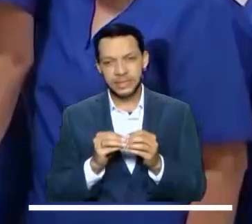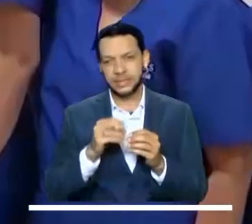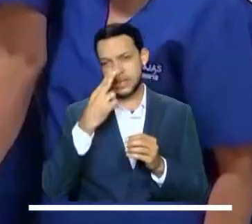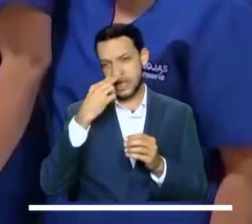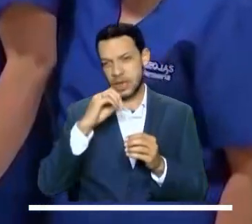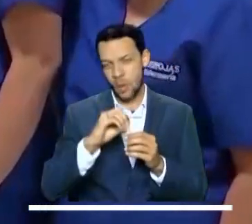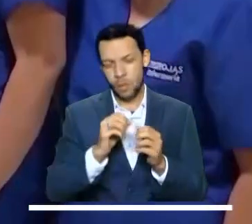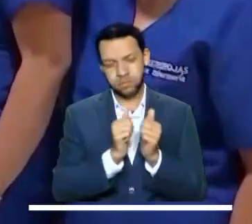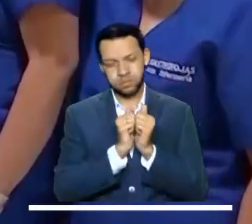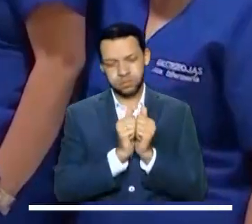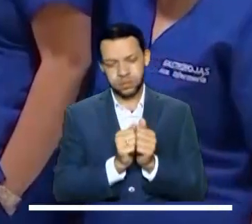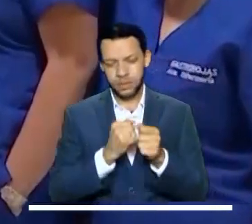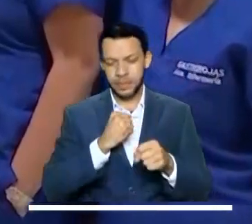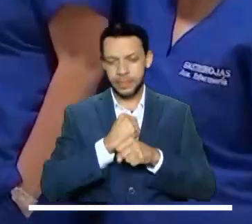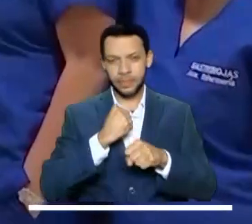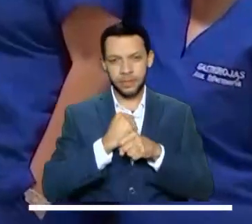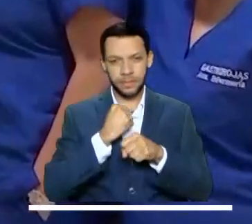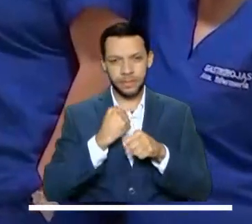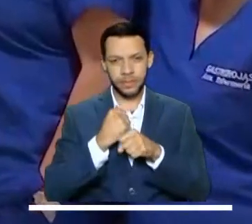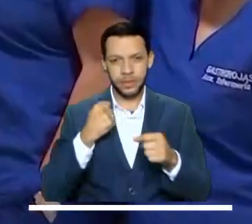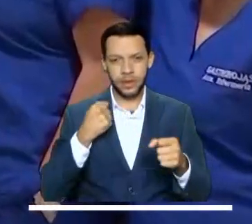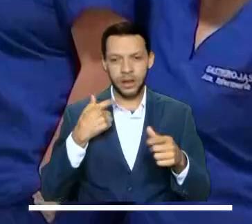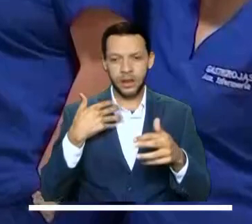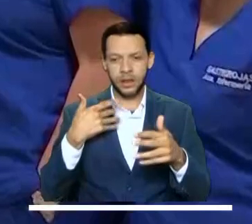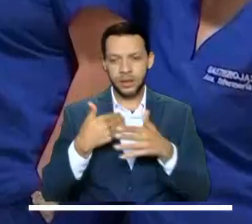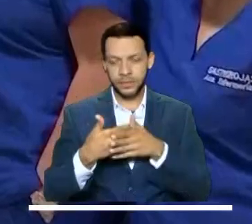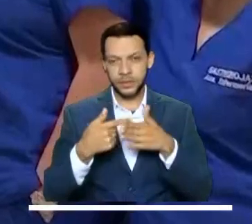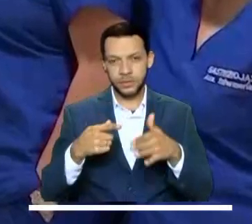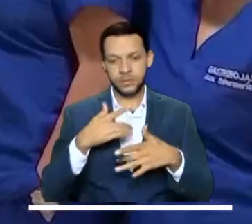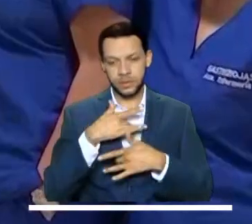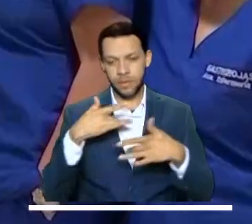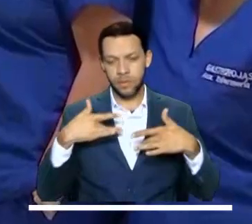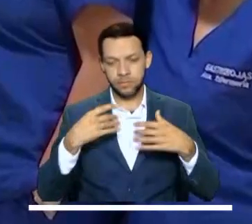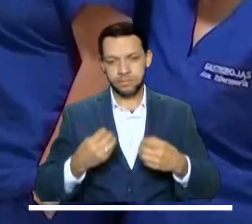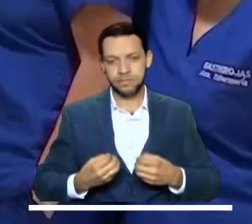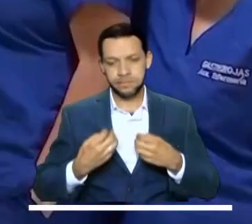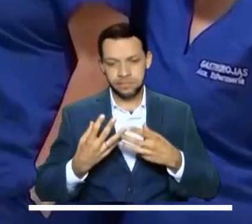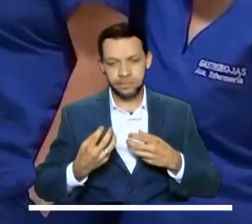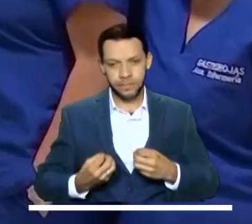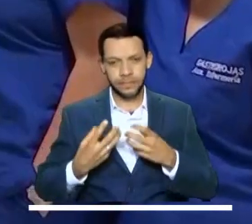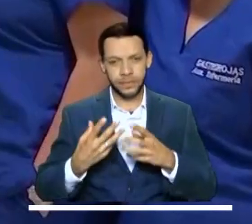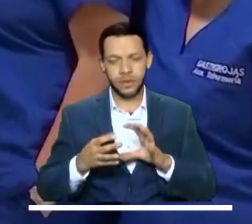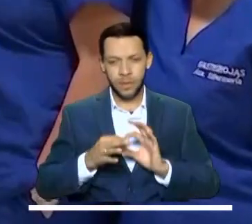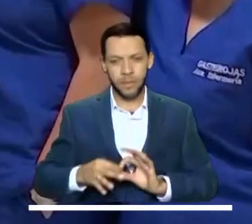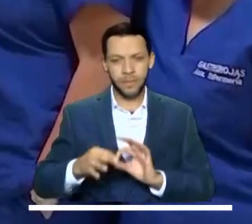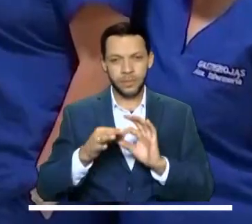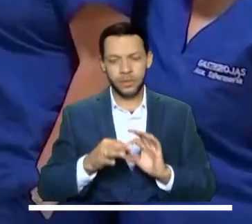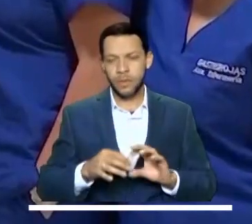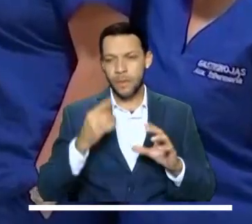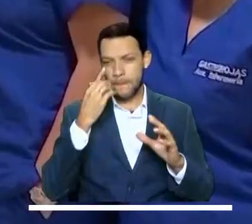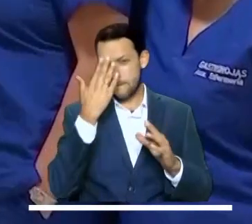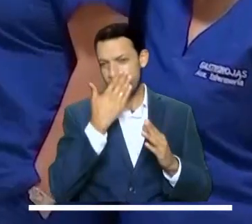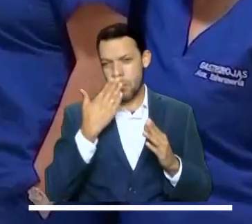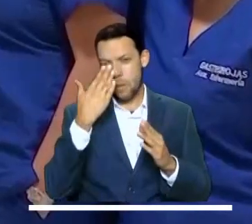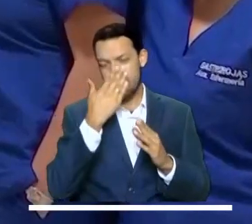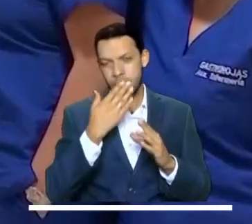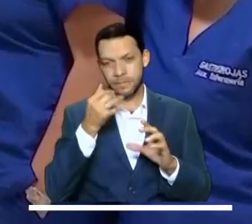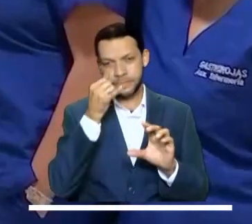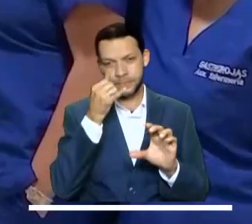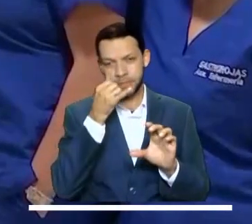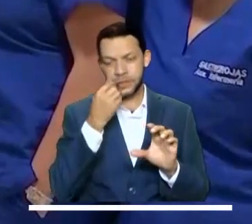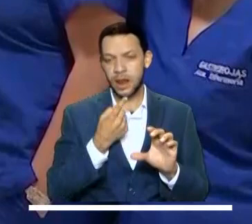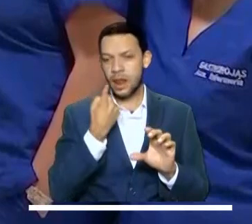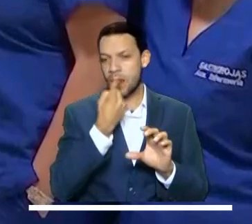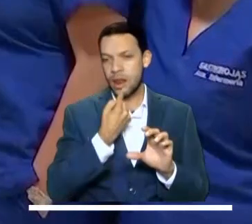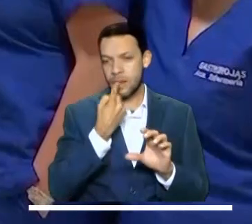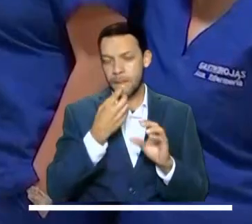nos apoyan a nosotros desde hace varios años en los parques de la salud para hacer diagnósticos de endoscopia y colonoscopia, un